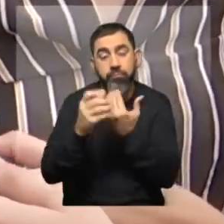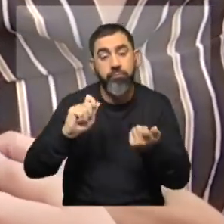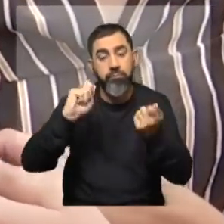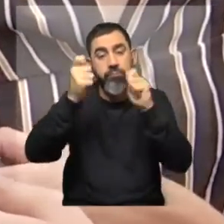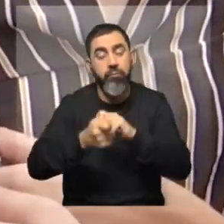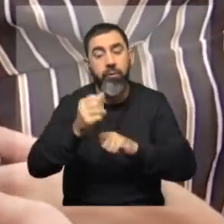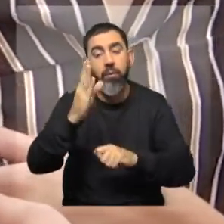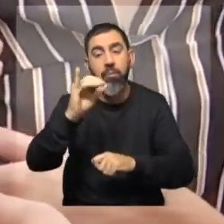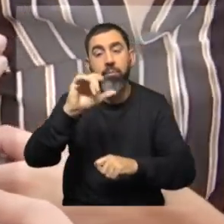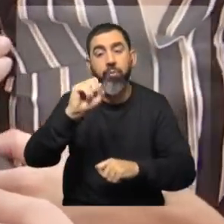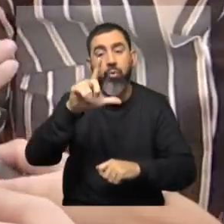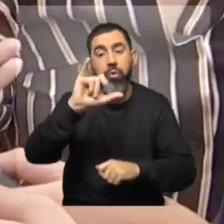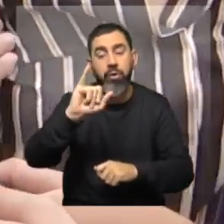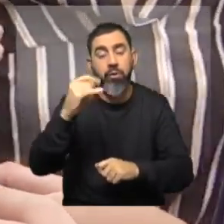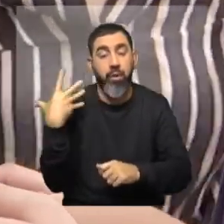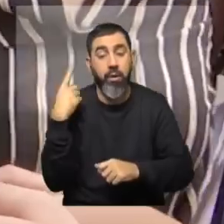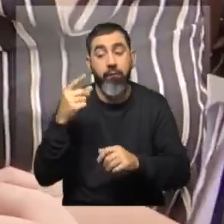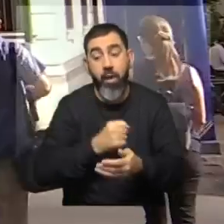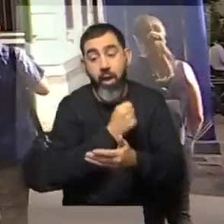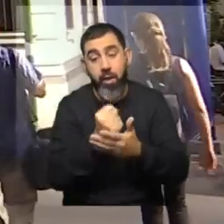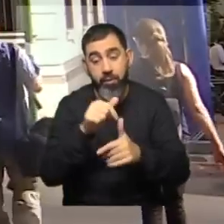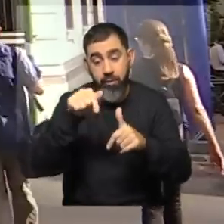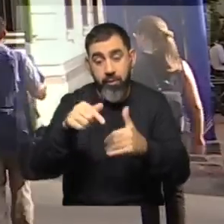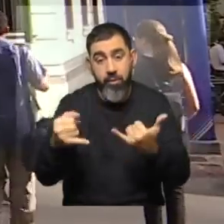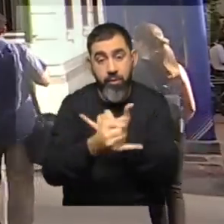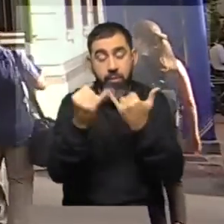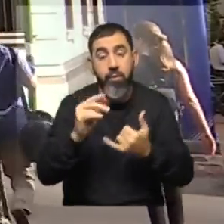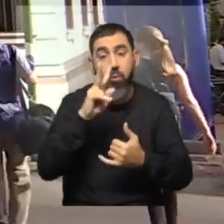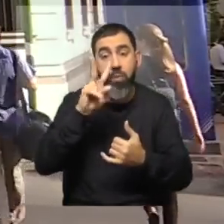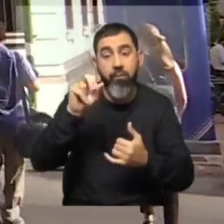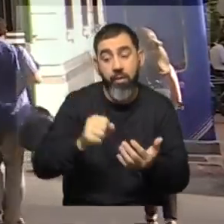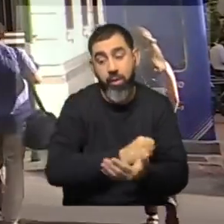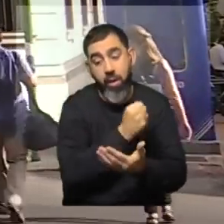Julio pioli quien venía desempeñando ese cargo desde el año 2020